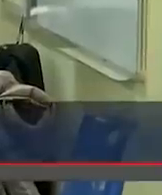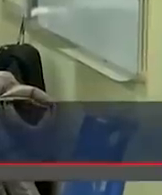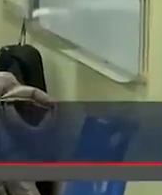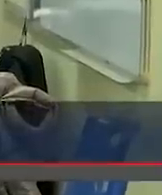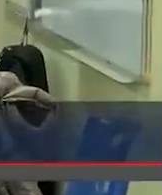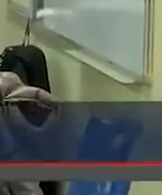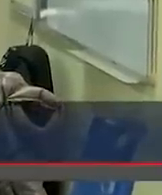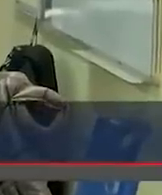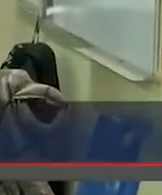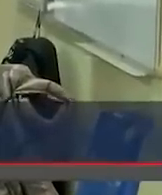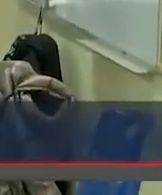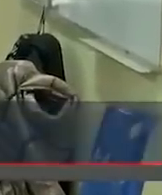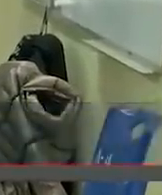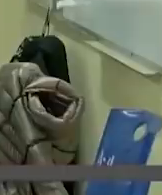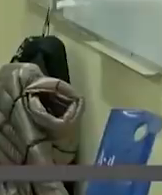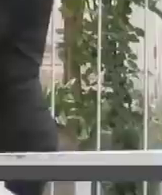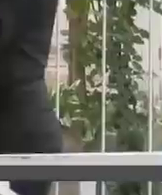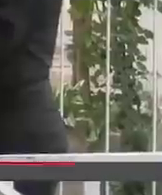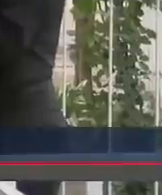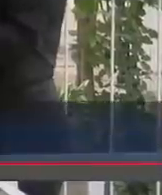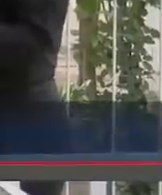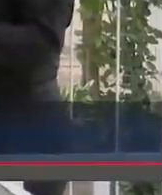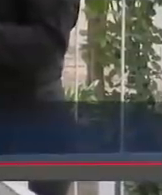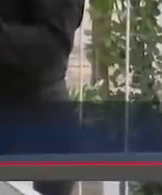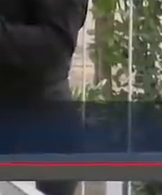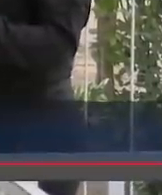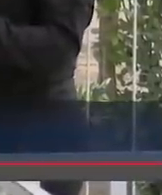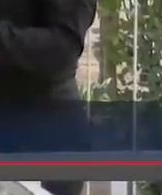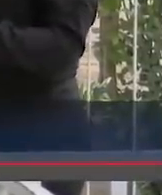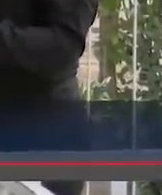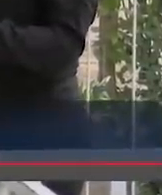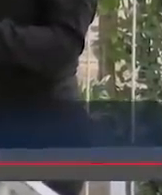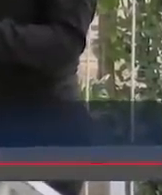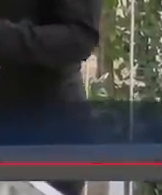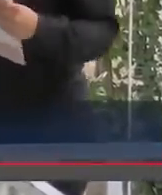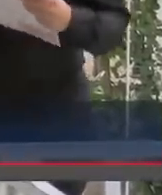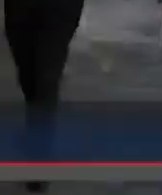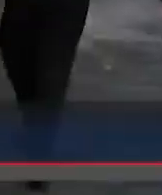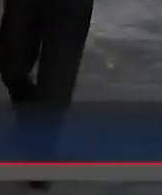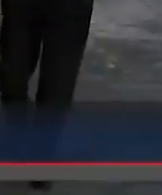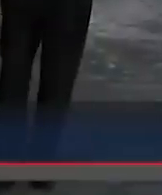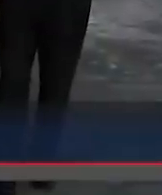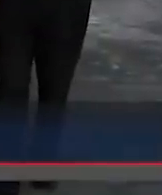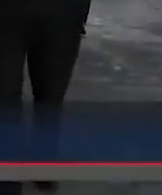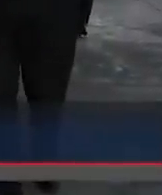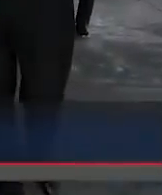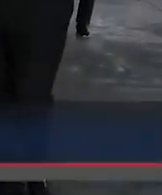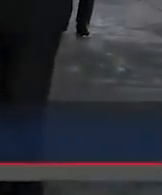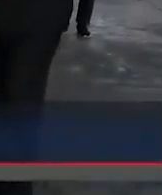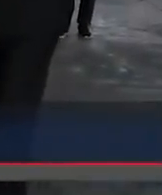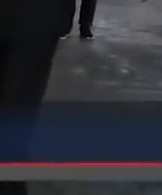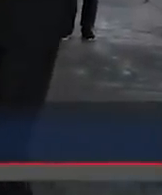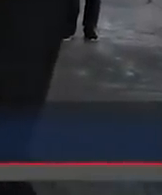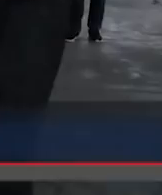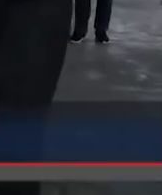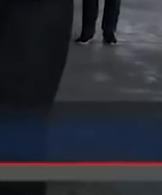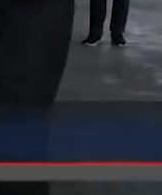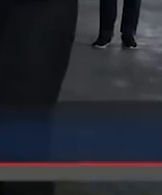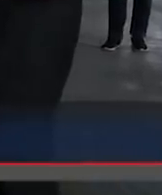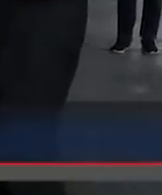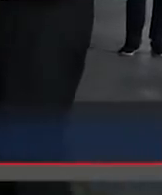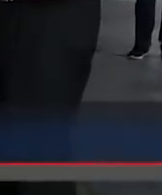refirió que la jornada post electoral sume incidentes en alrededor de 14 municipios y el distrito local 20